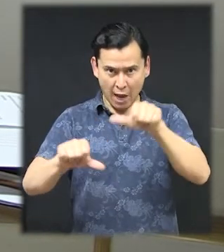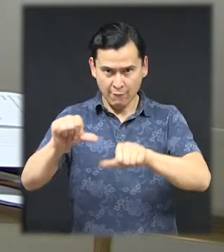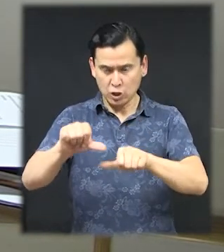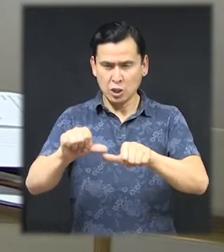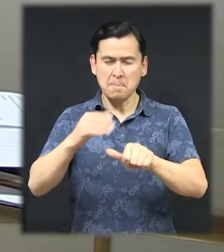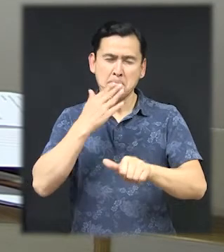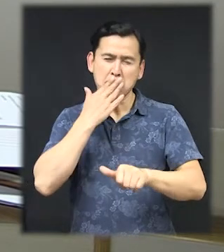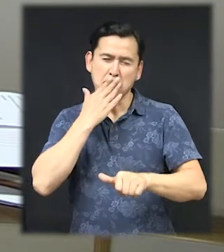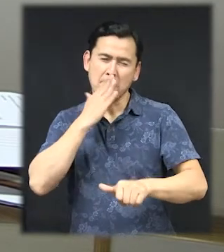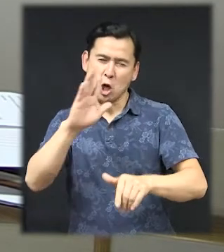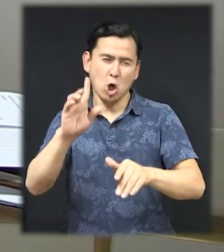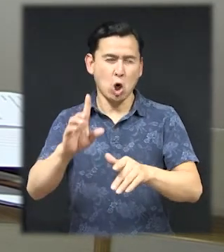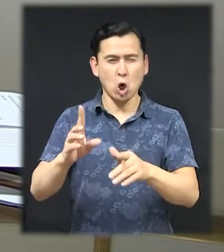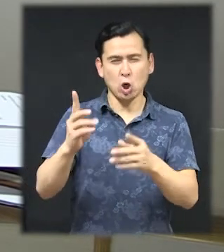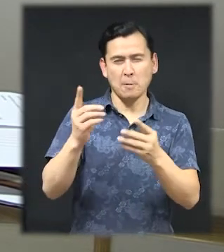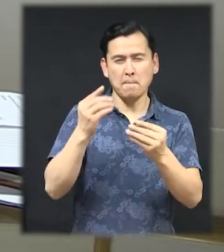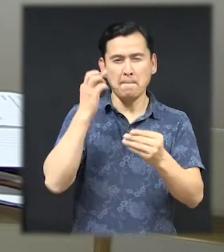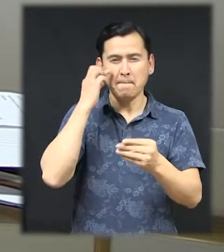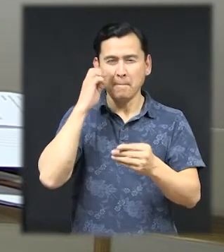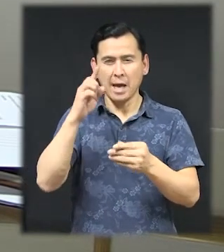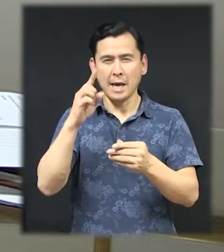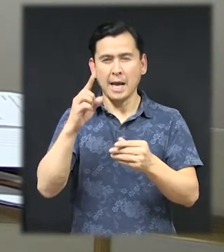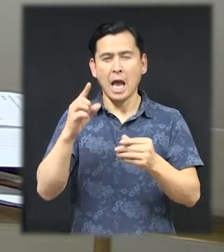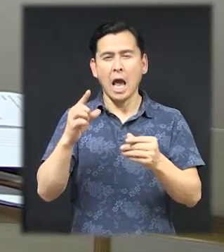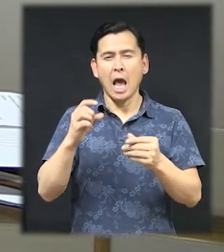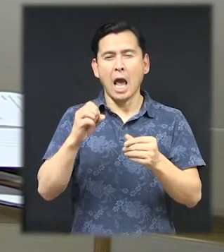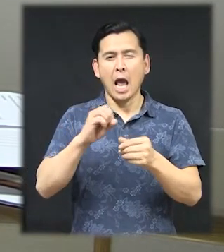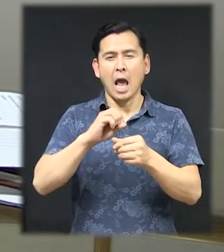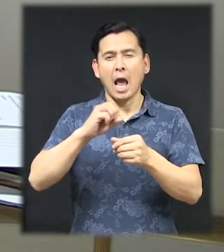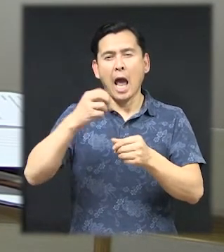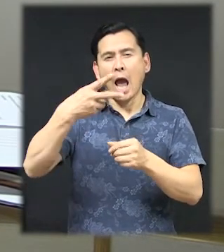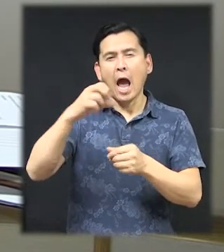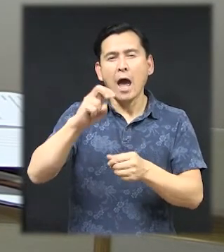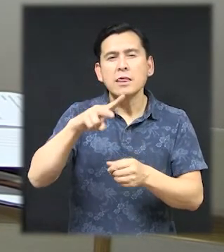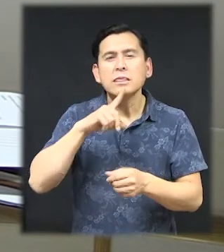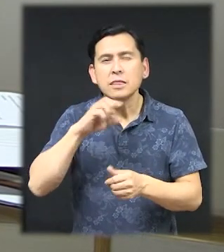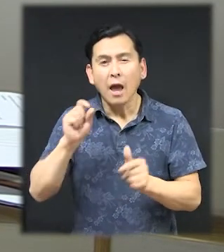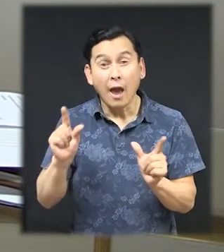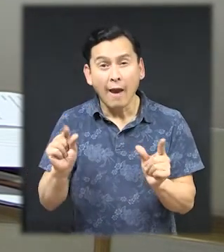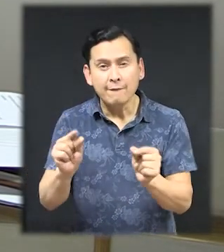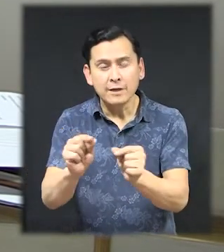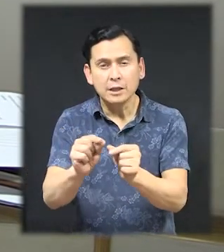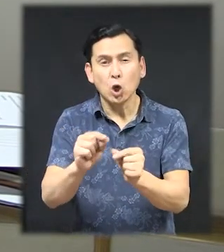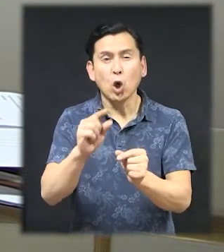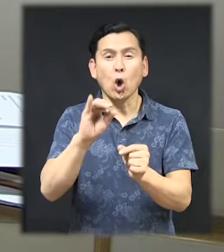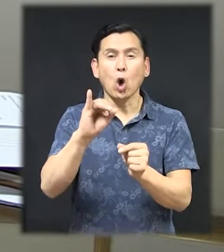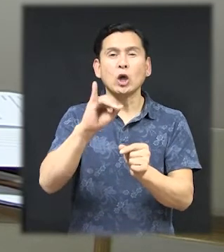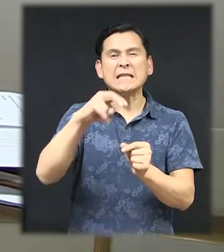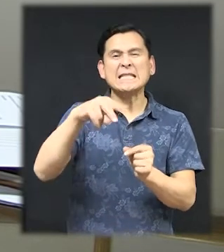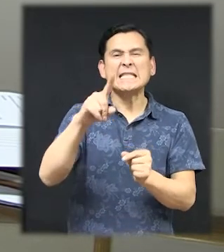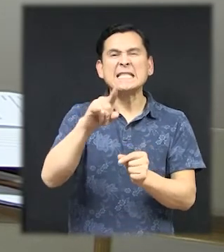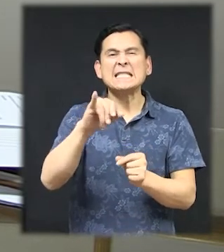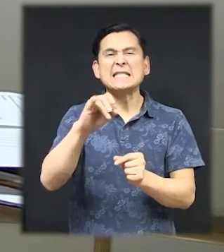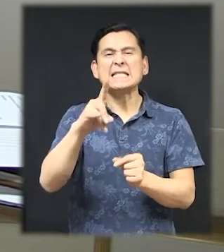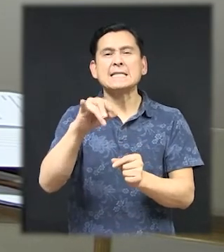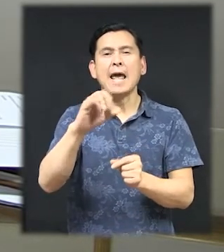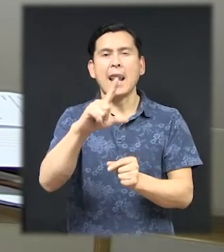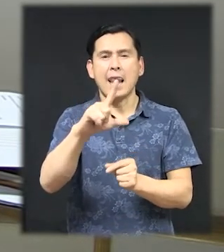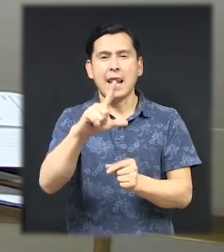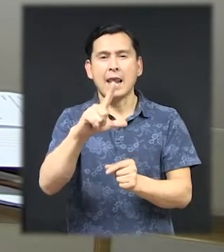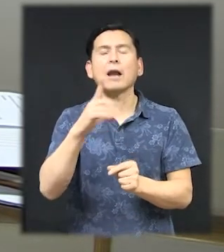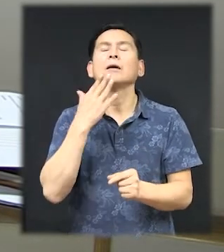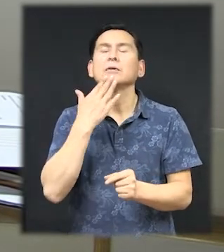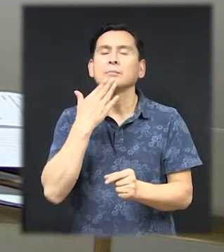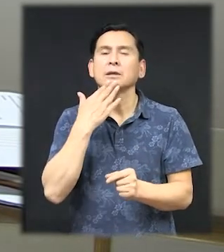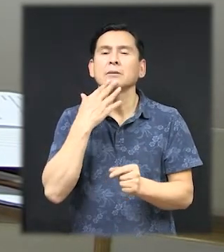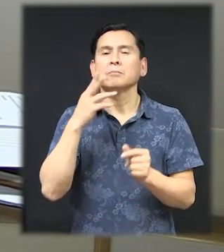generar espacios distintos de atención como es actualmente el ELEAM, la Casa Colograd, que la hemos transformado en un dispositivo de